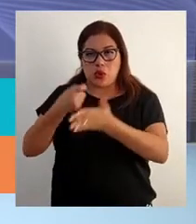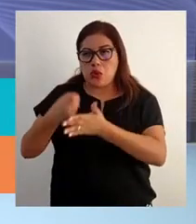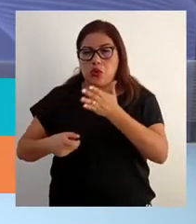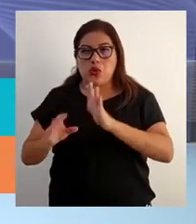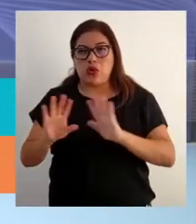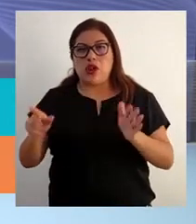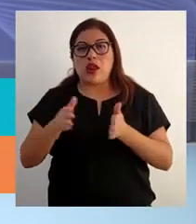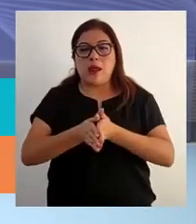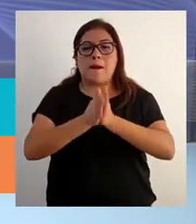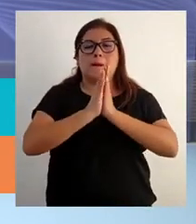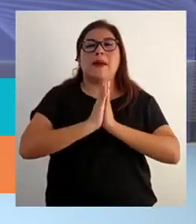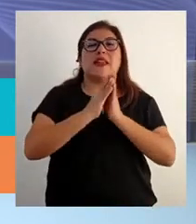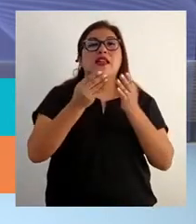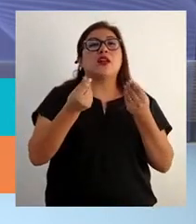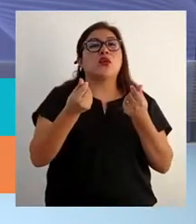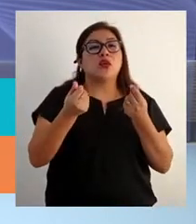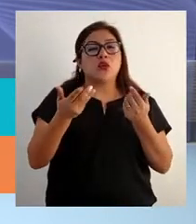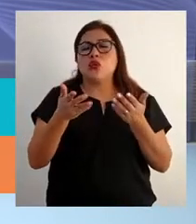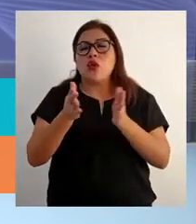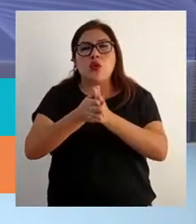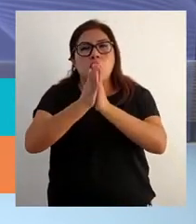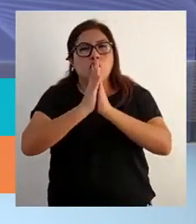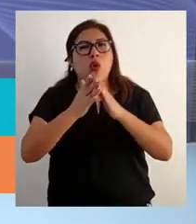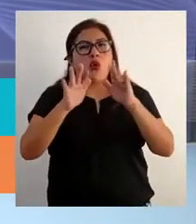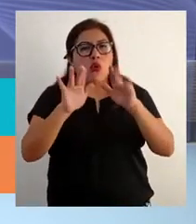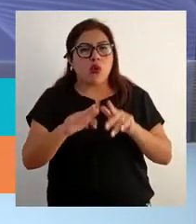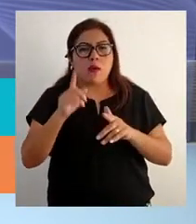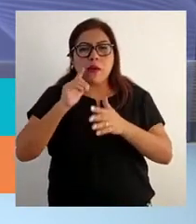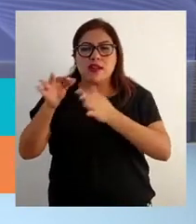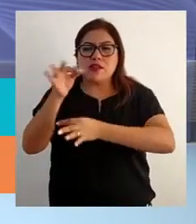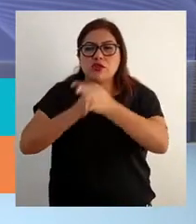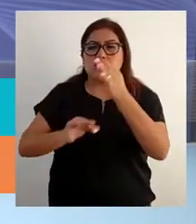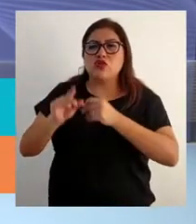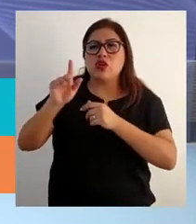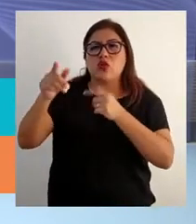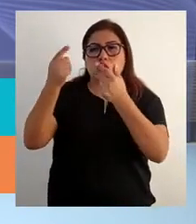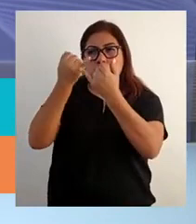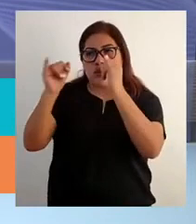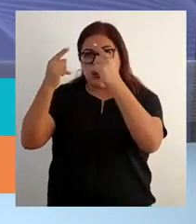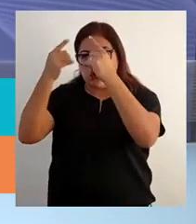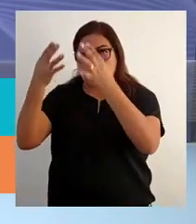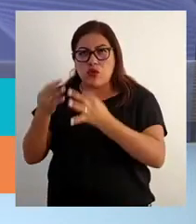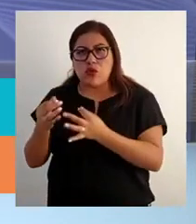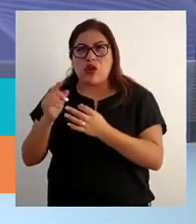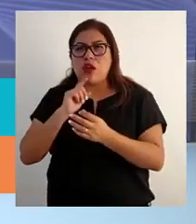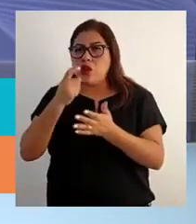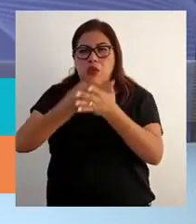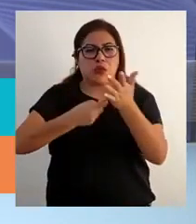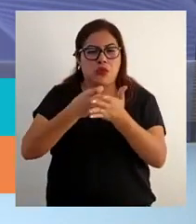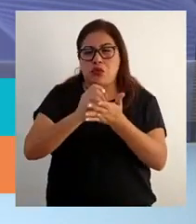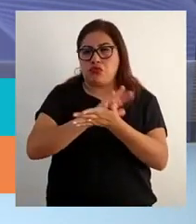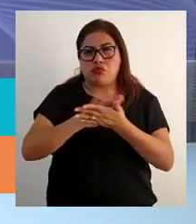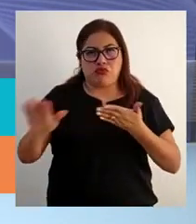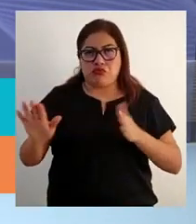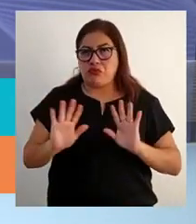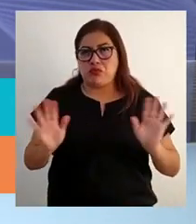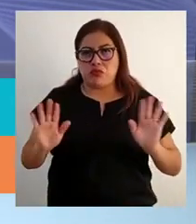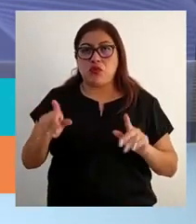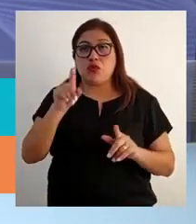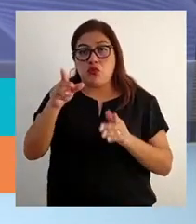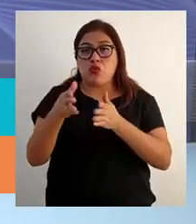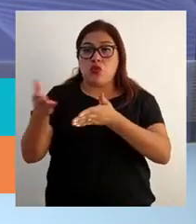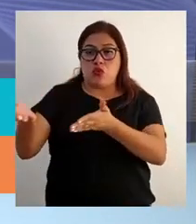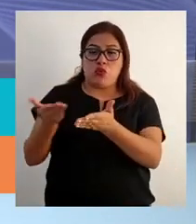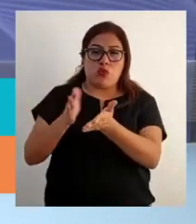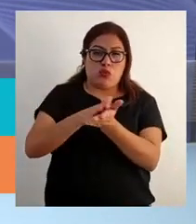apoyos y salvaguardias como la solicitud de restitución de la capacidad jurídica son libres de tasas. Ustedes pueden presentar sus formularios, los